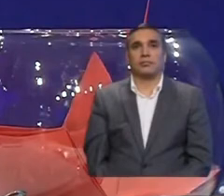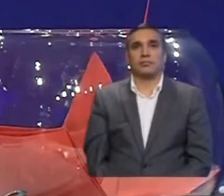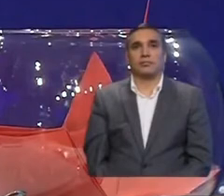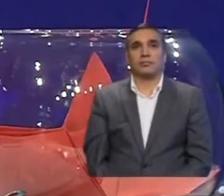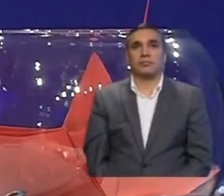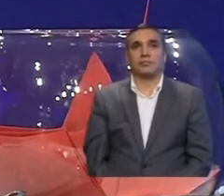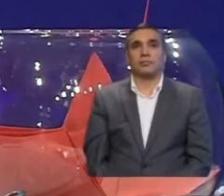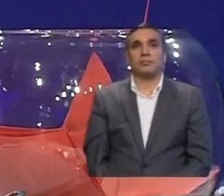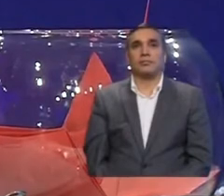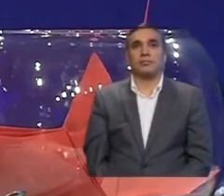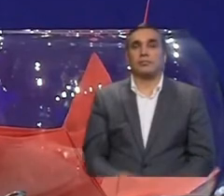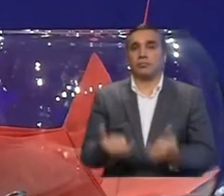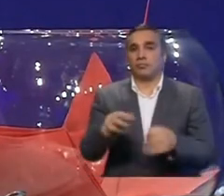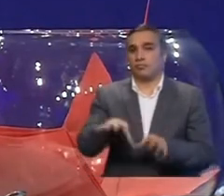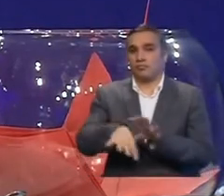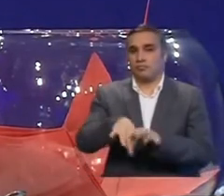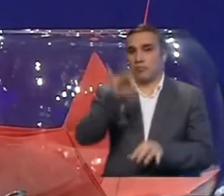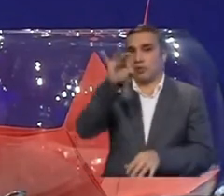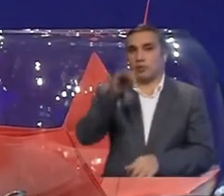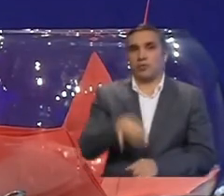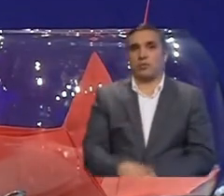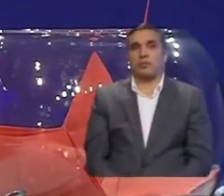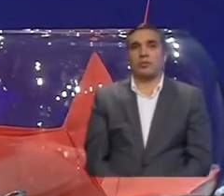Y cogemos este.